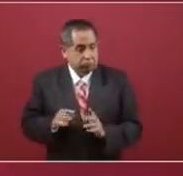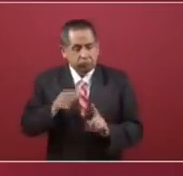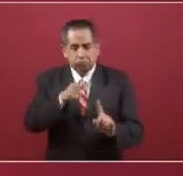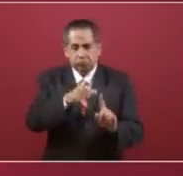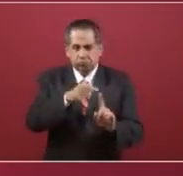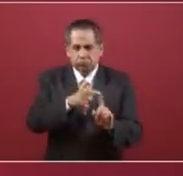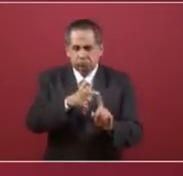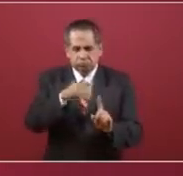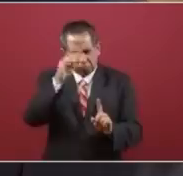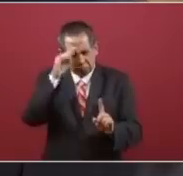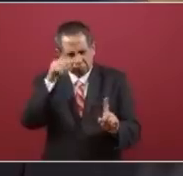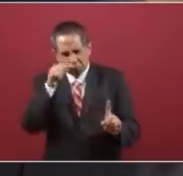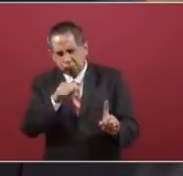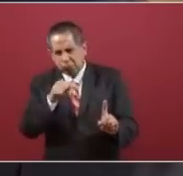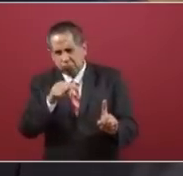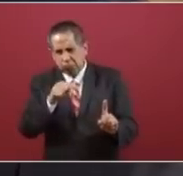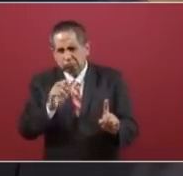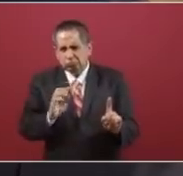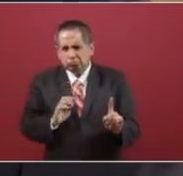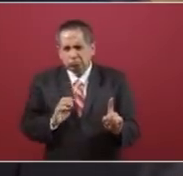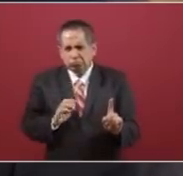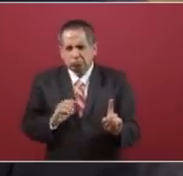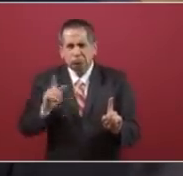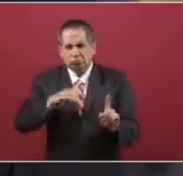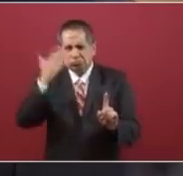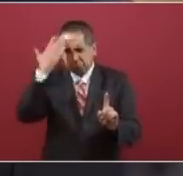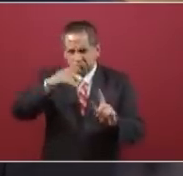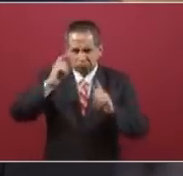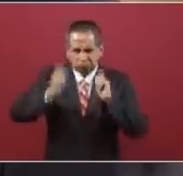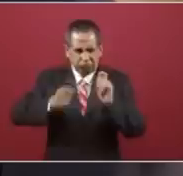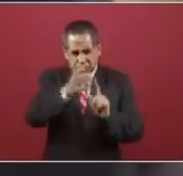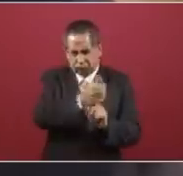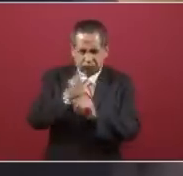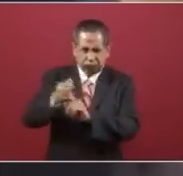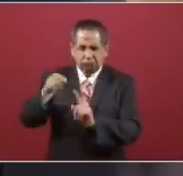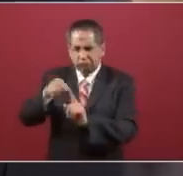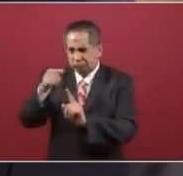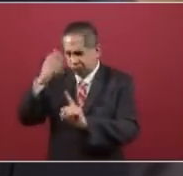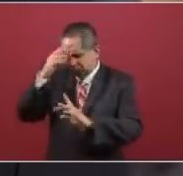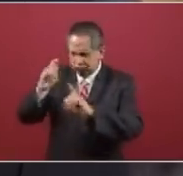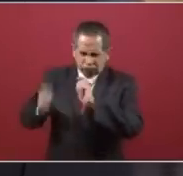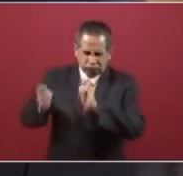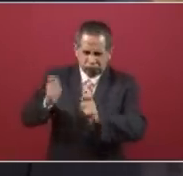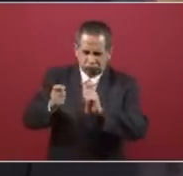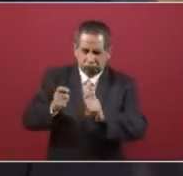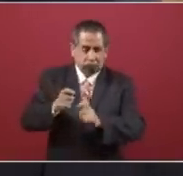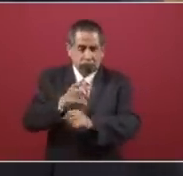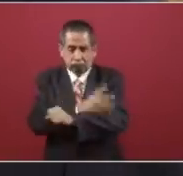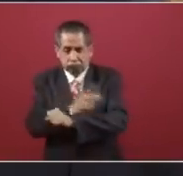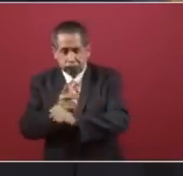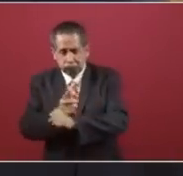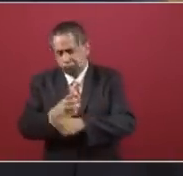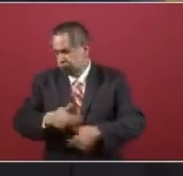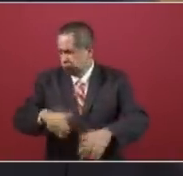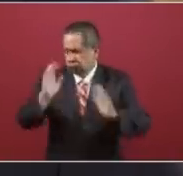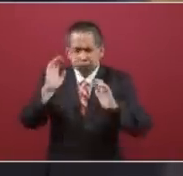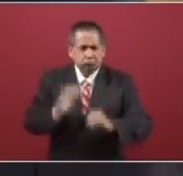consideró de que es una gente que sabe para ese cargo y que además es honesto,